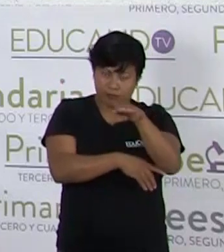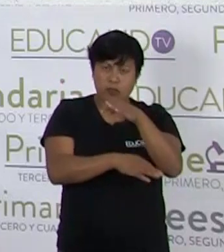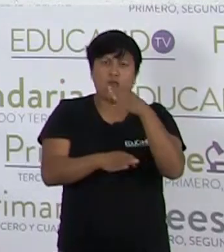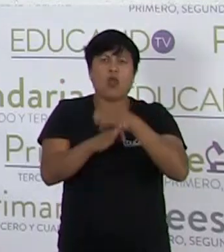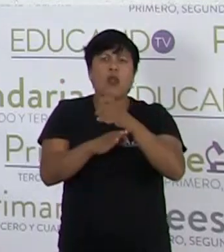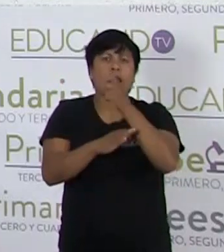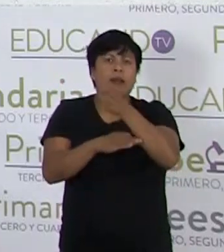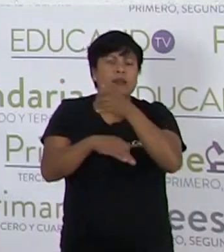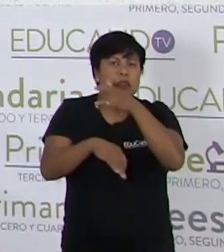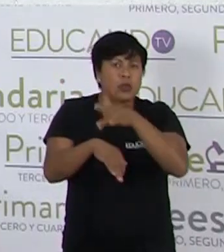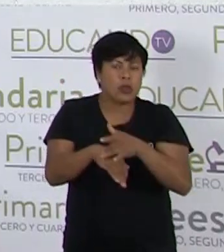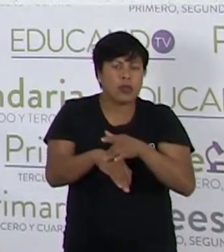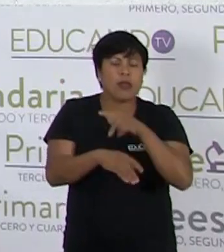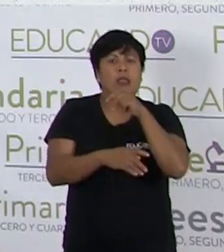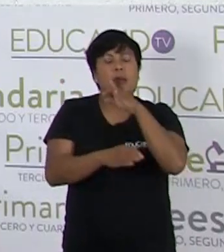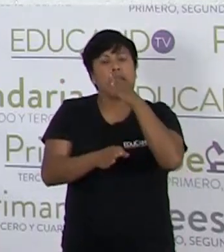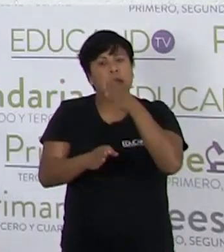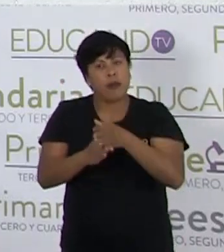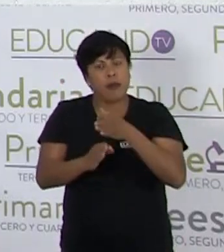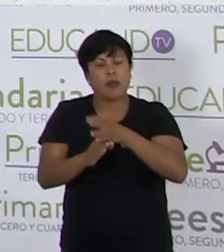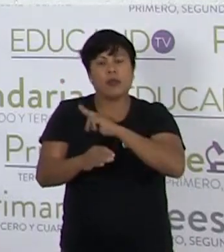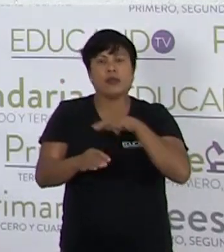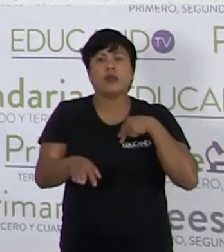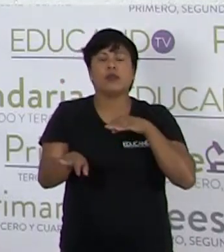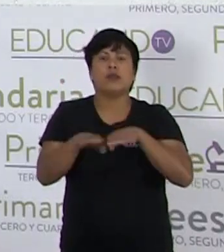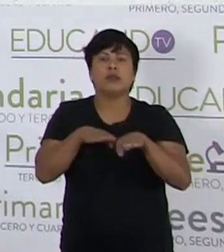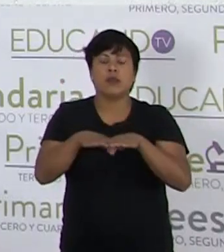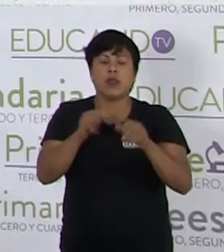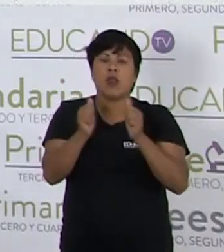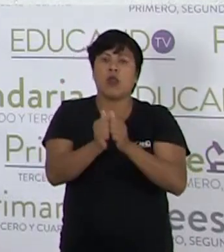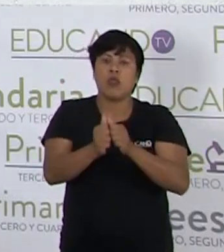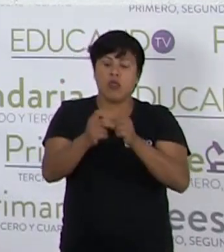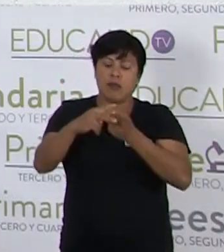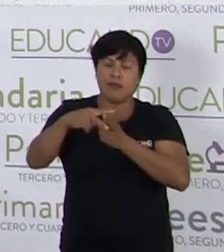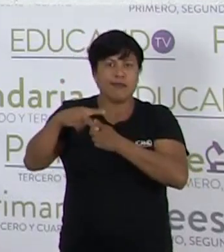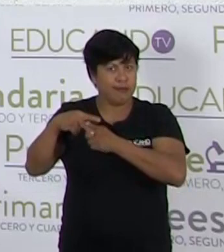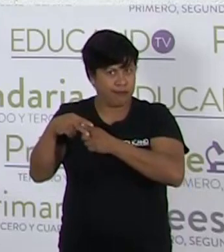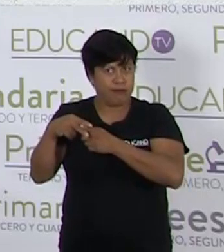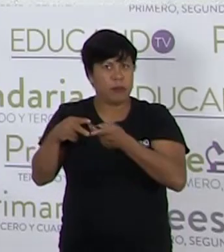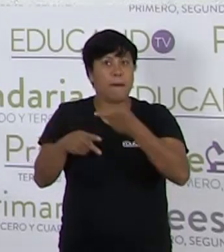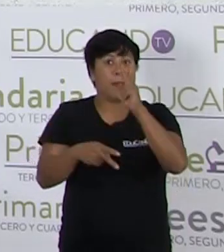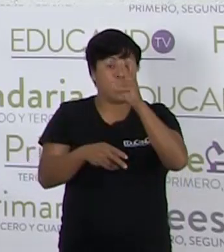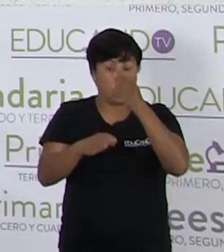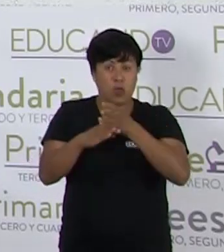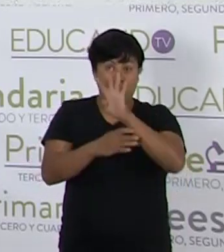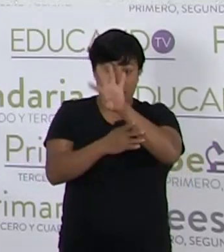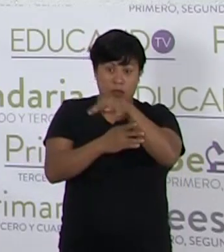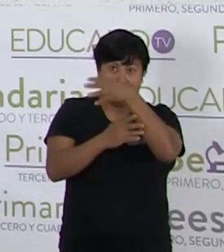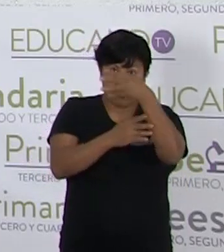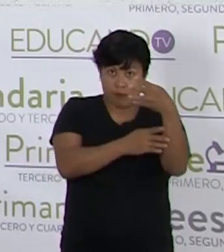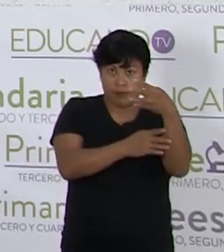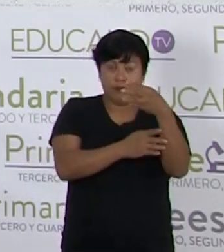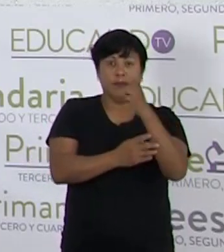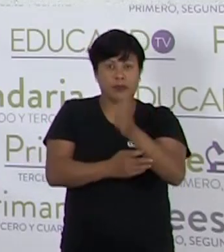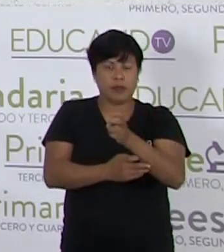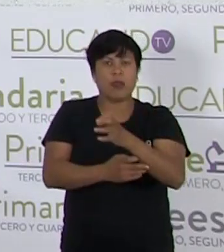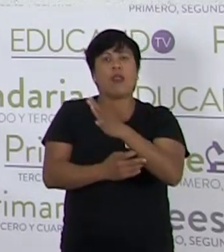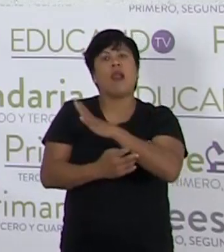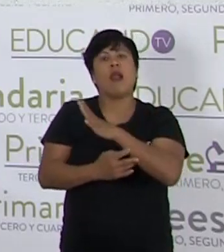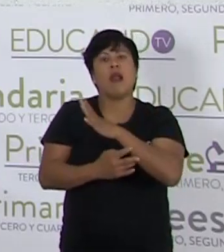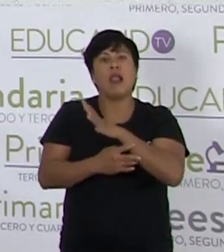hoy? También vamos a trabajar con tablas, pero en este caso, tablas que